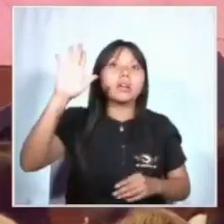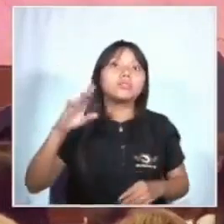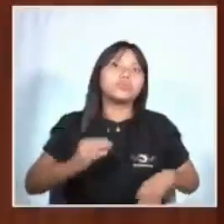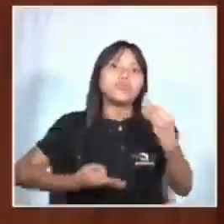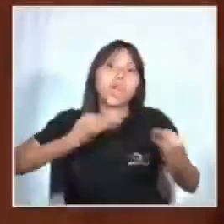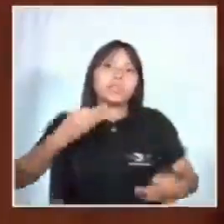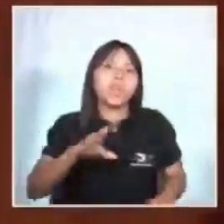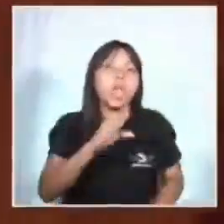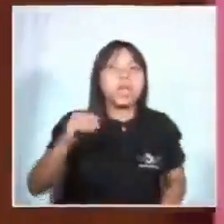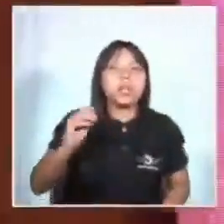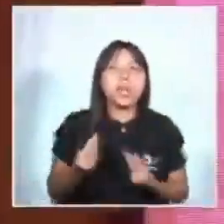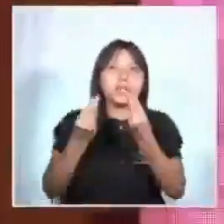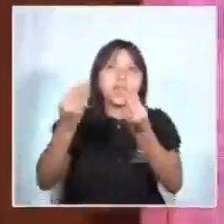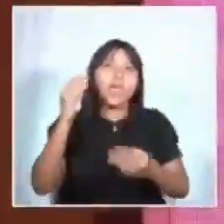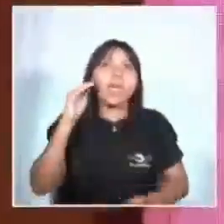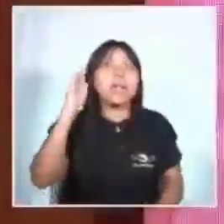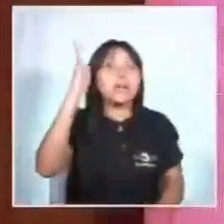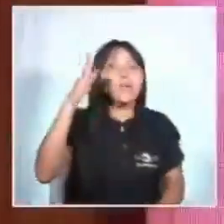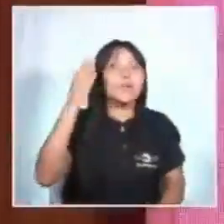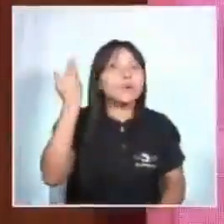el micrófono a una profeta.